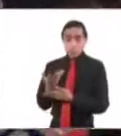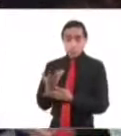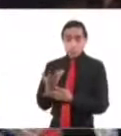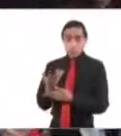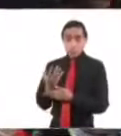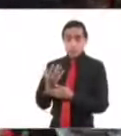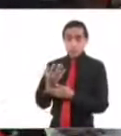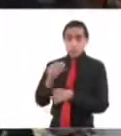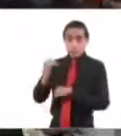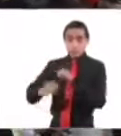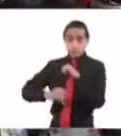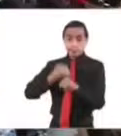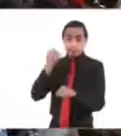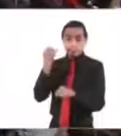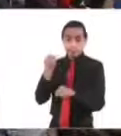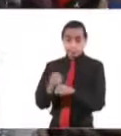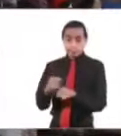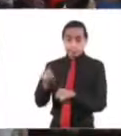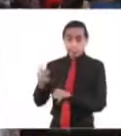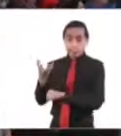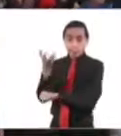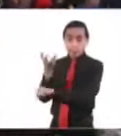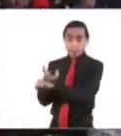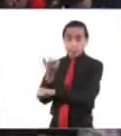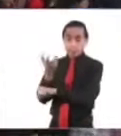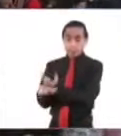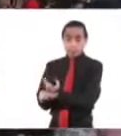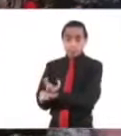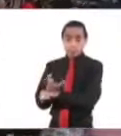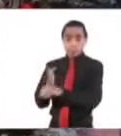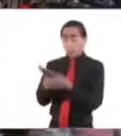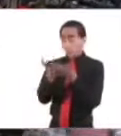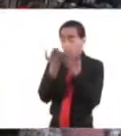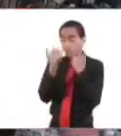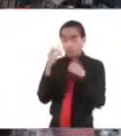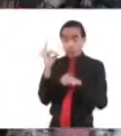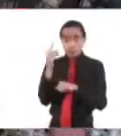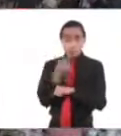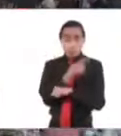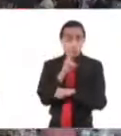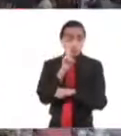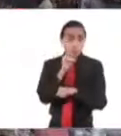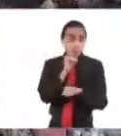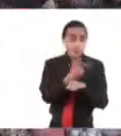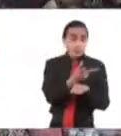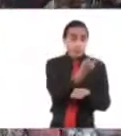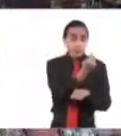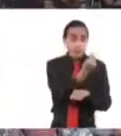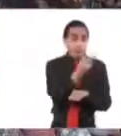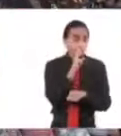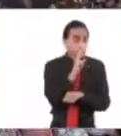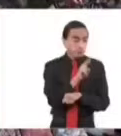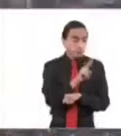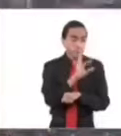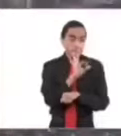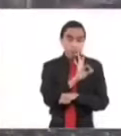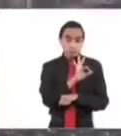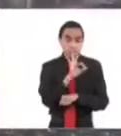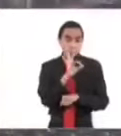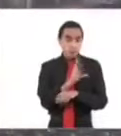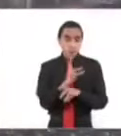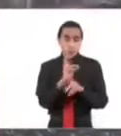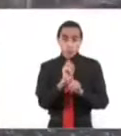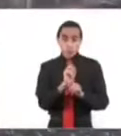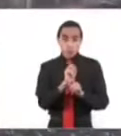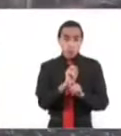internacional, en Estados Unidos. No sé si han visto en la televisión, en el